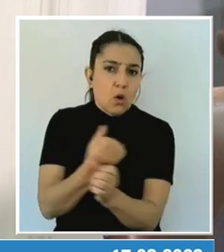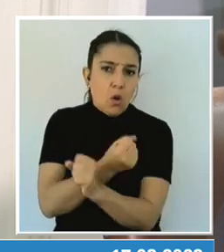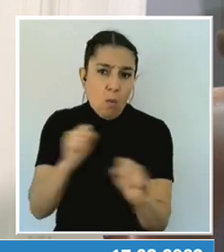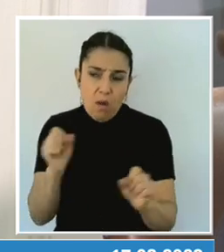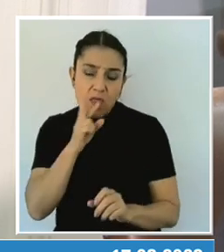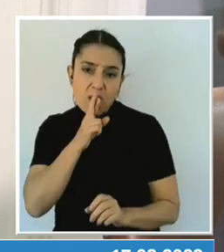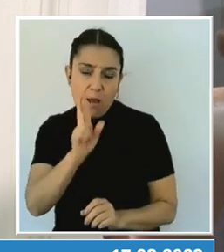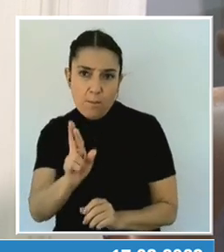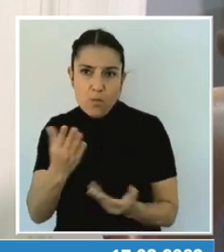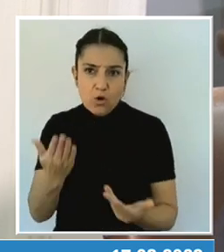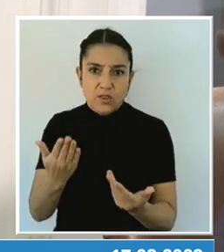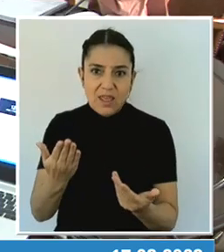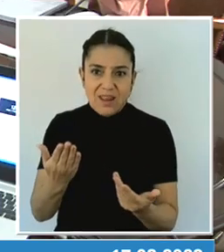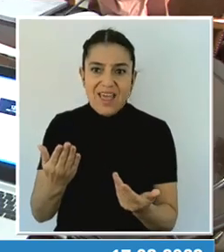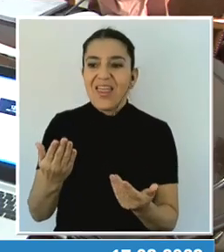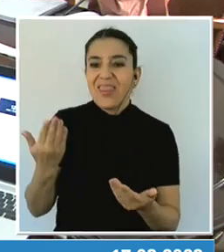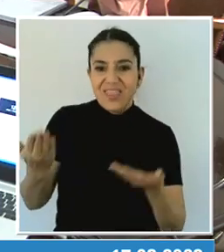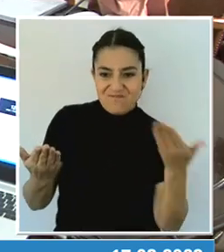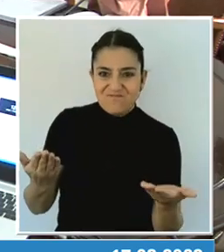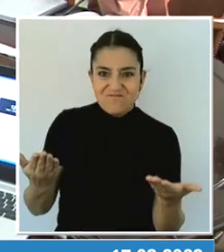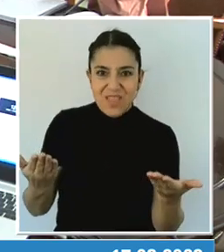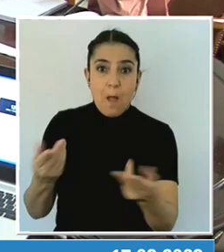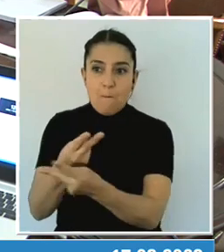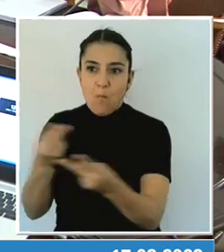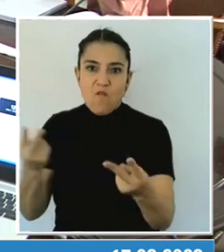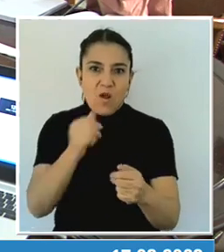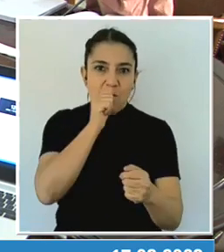que integrándose, coordinándose, ¿no?